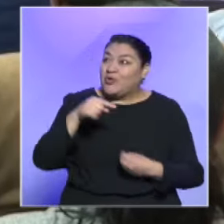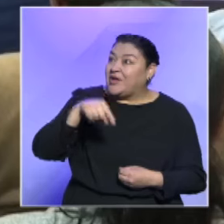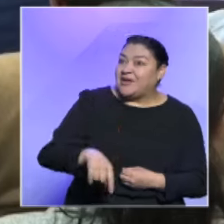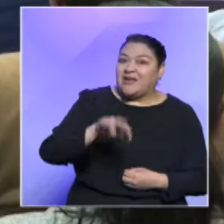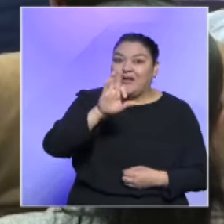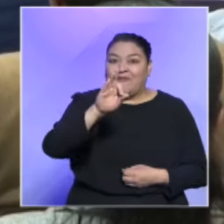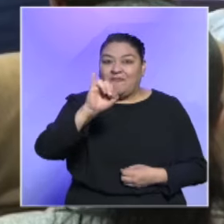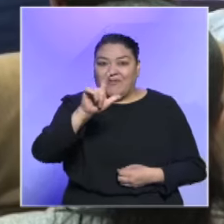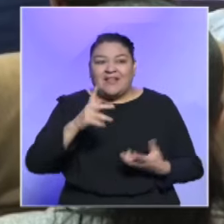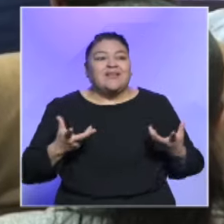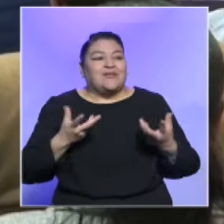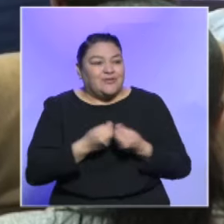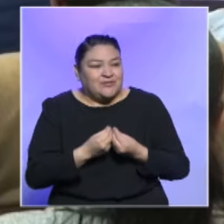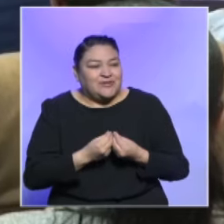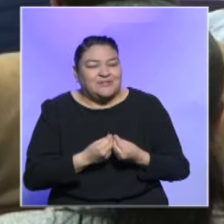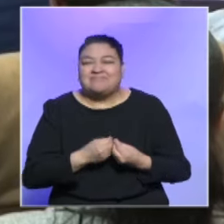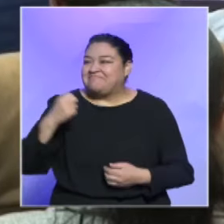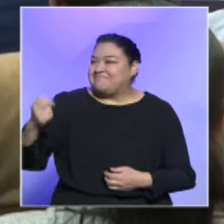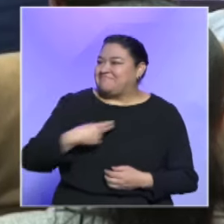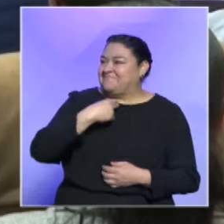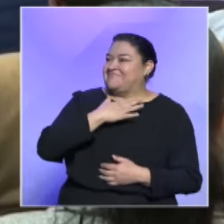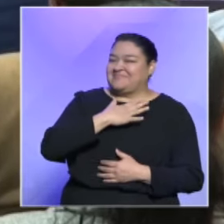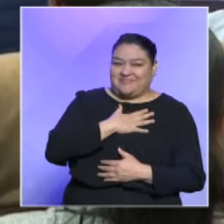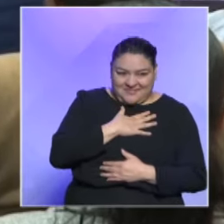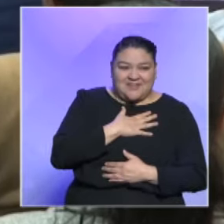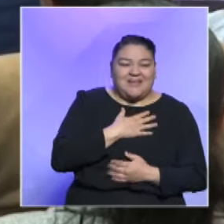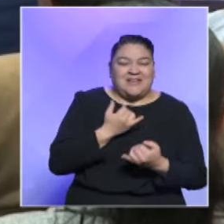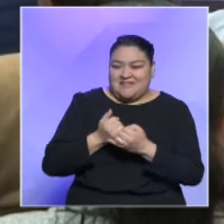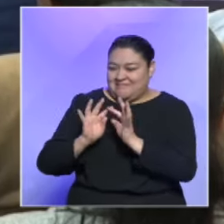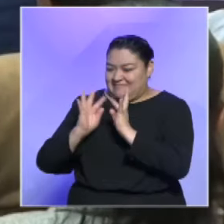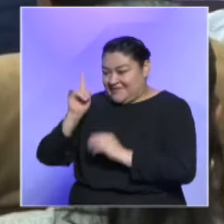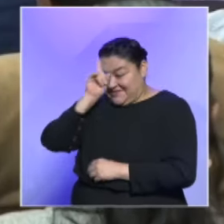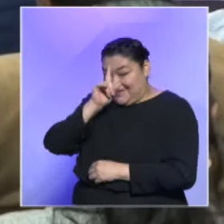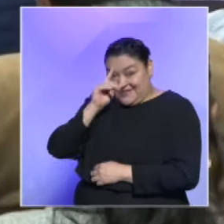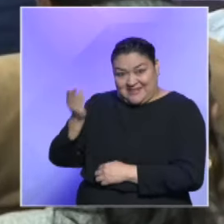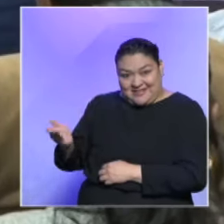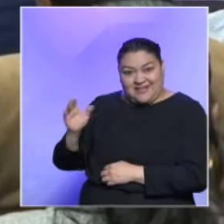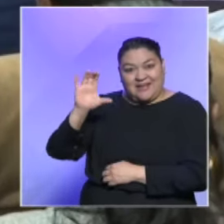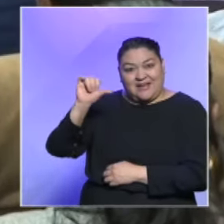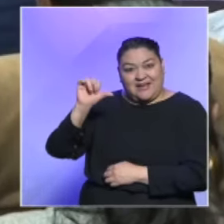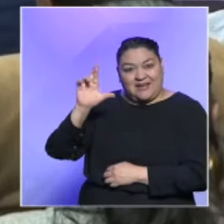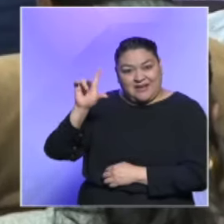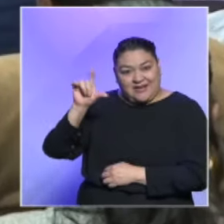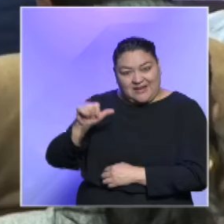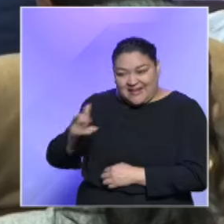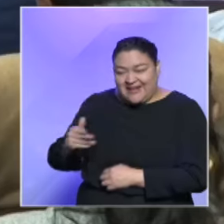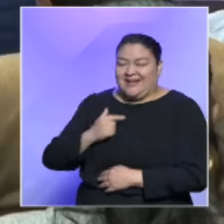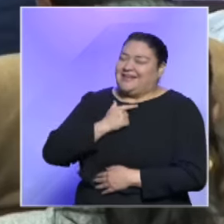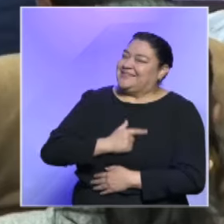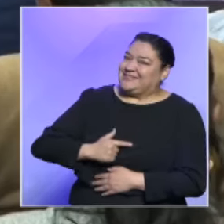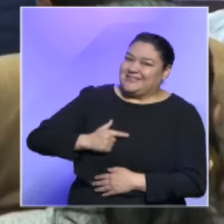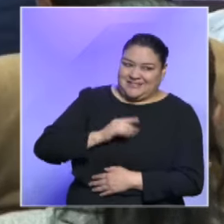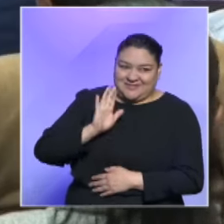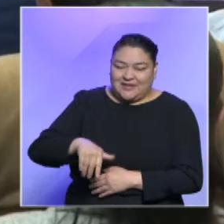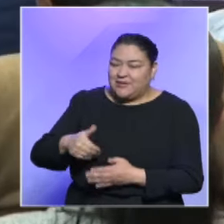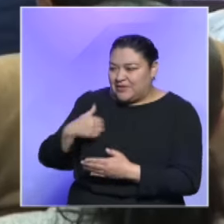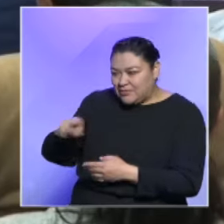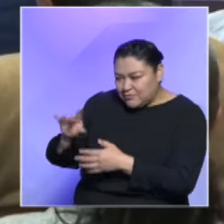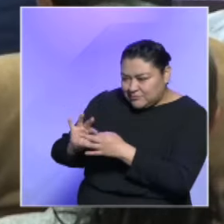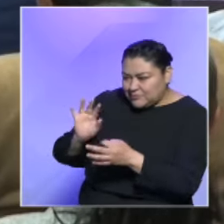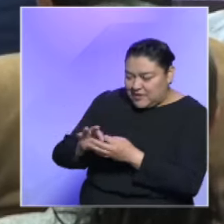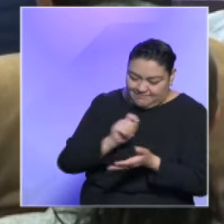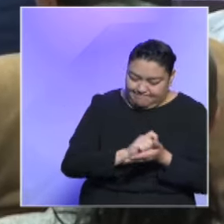juntos, de verdad es un gran placer. Con la consejera Carla Humphrey, de verdad, tomé notas de varias cosas